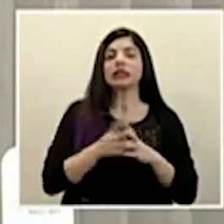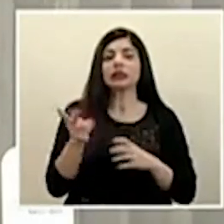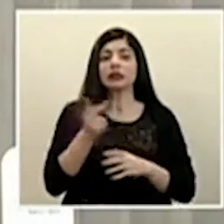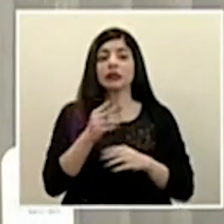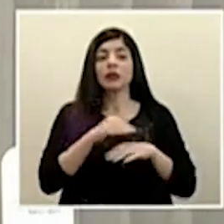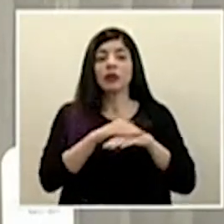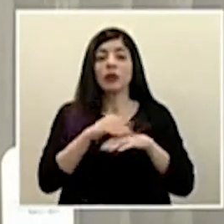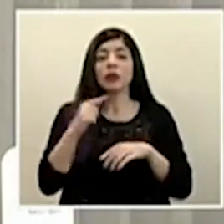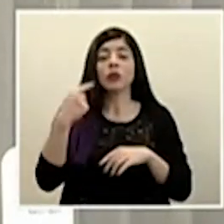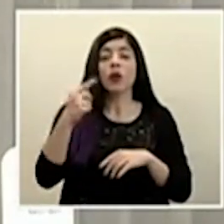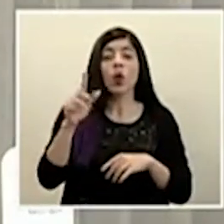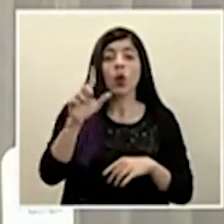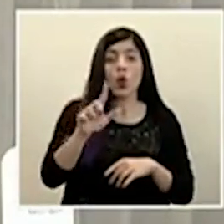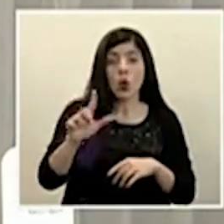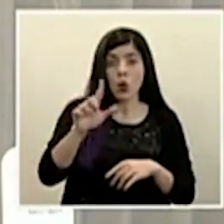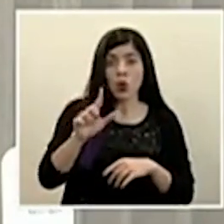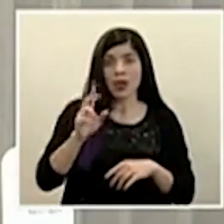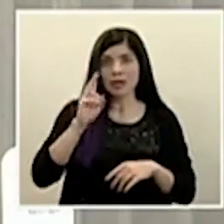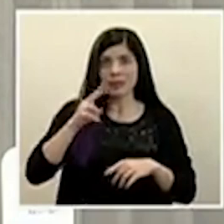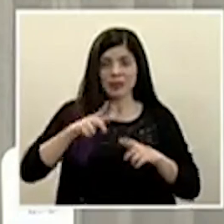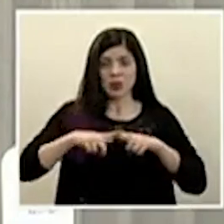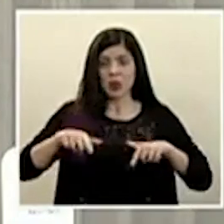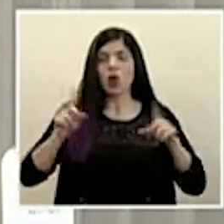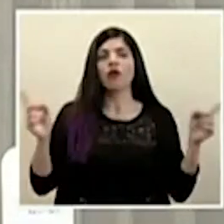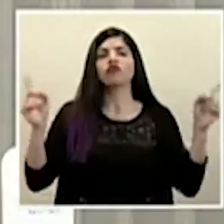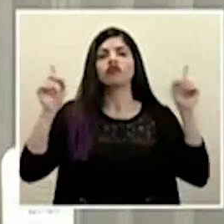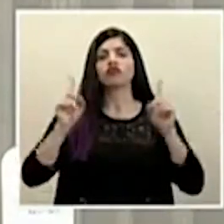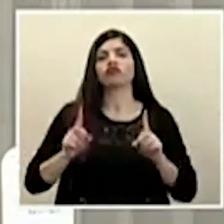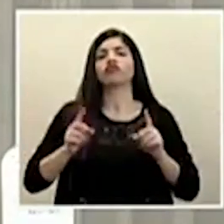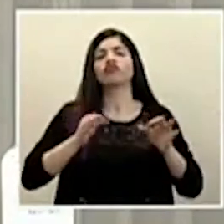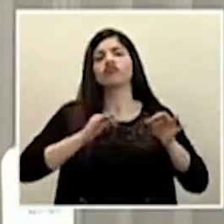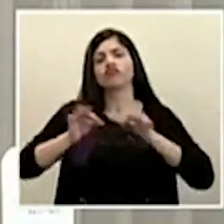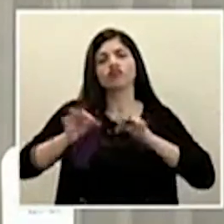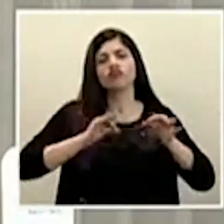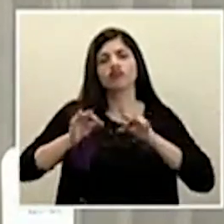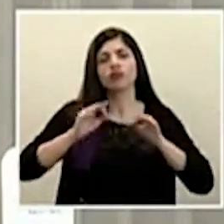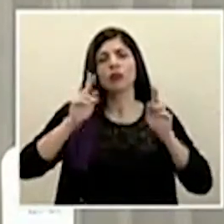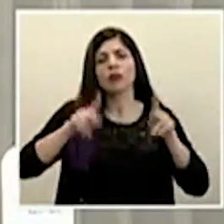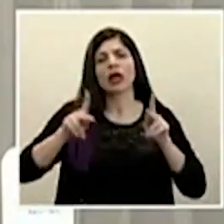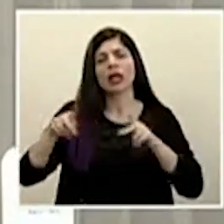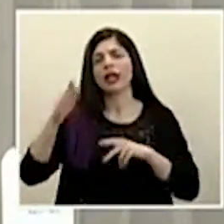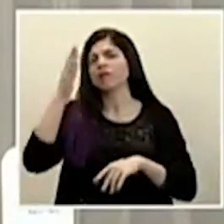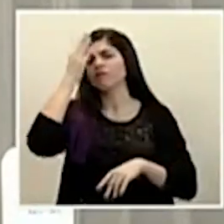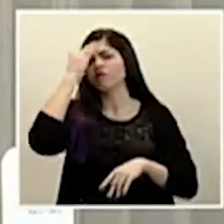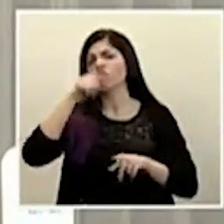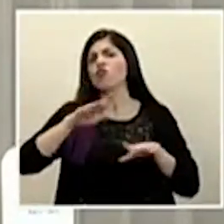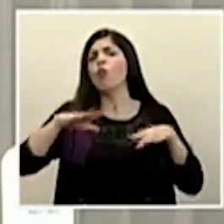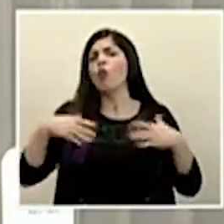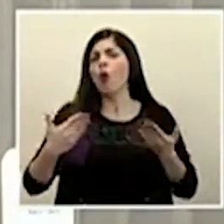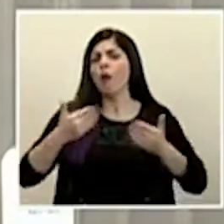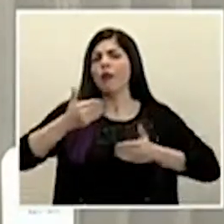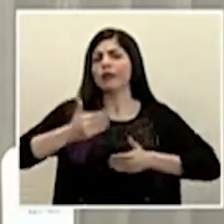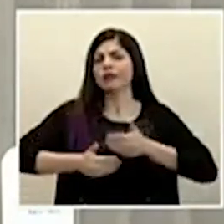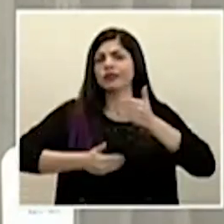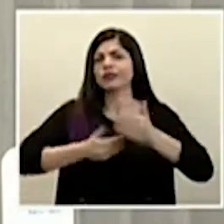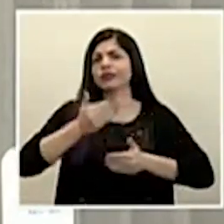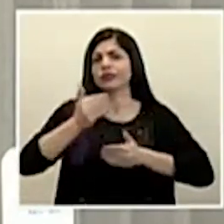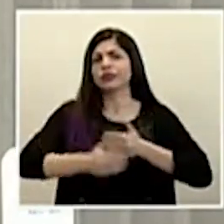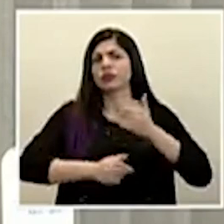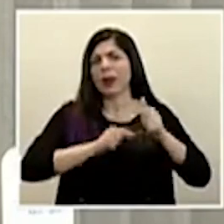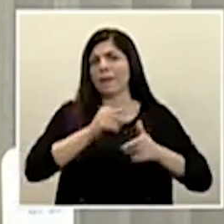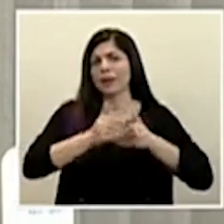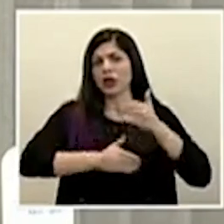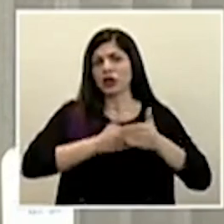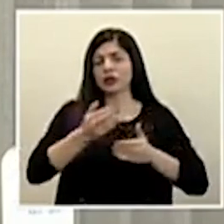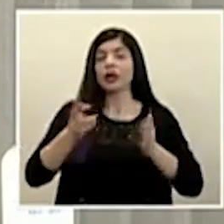día lunes en este mismo espacio puedan dar cuentas a la ciudadanía de cómo avanzó dicho